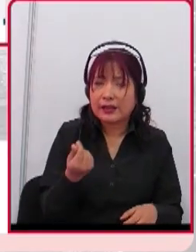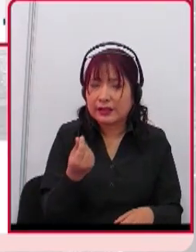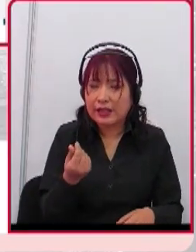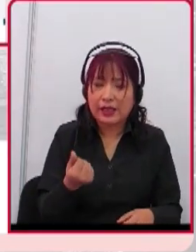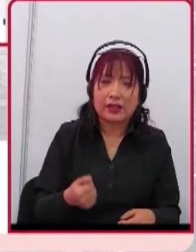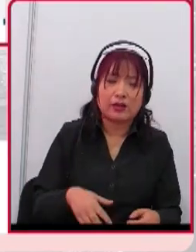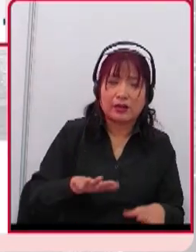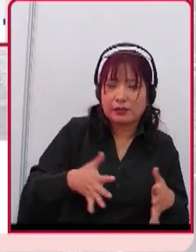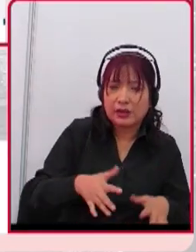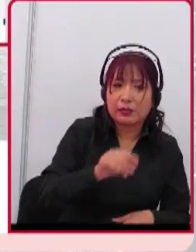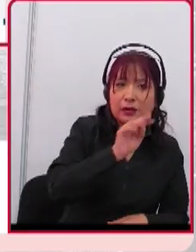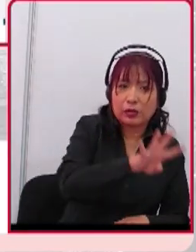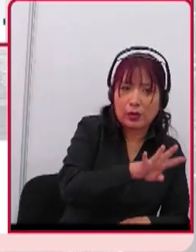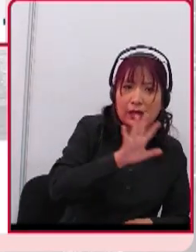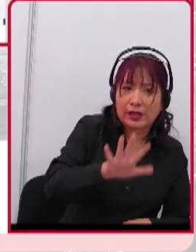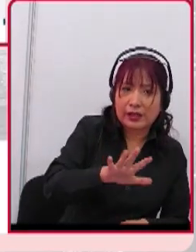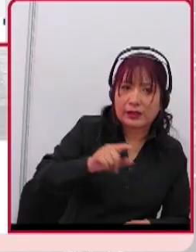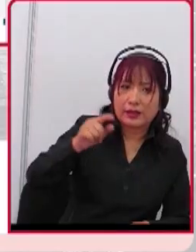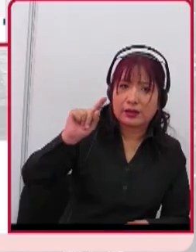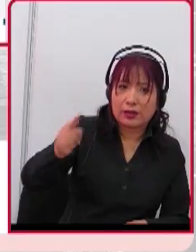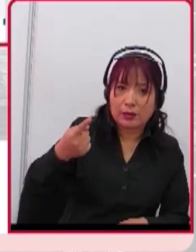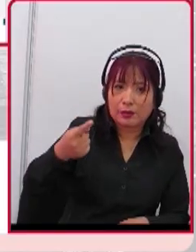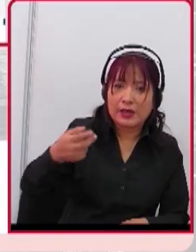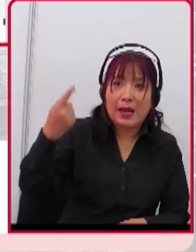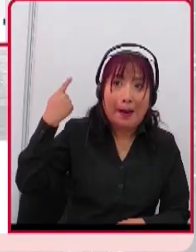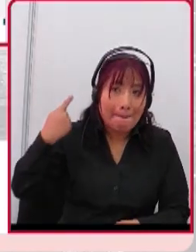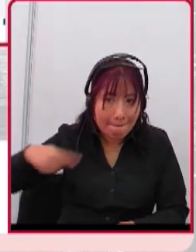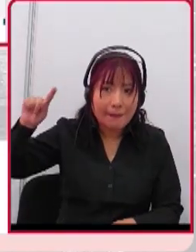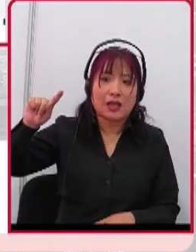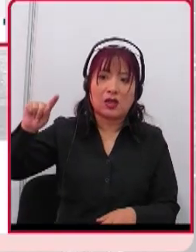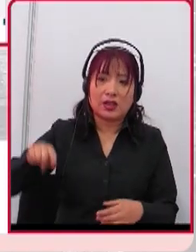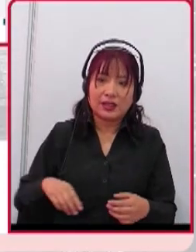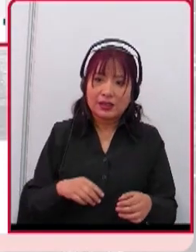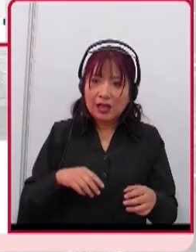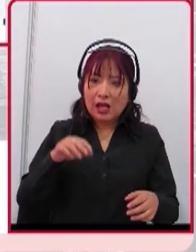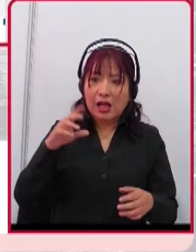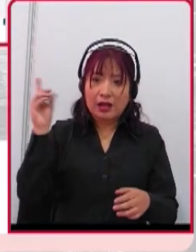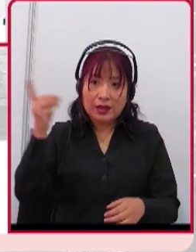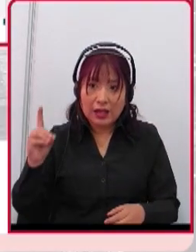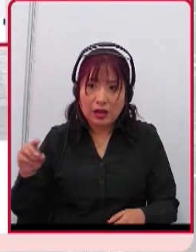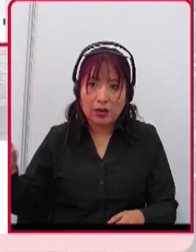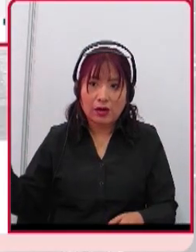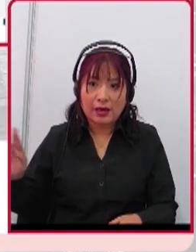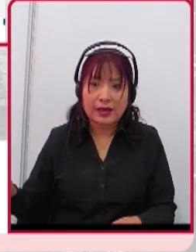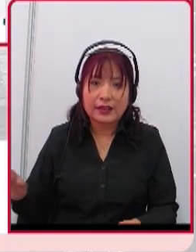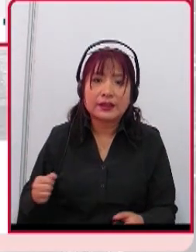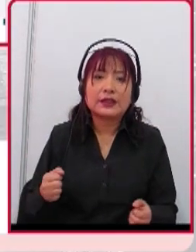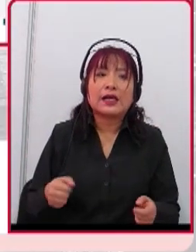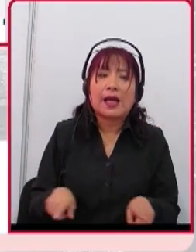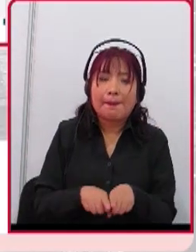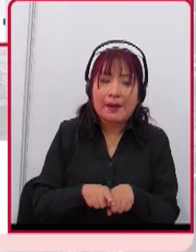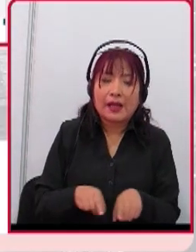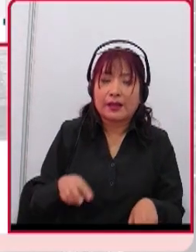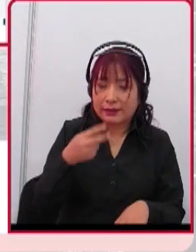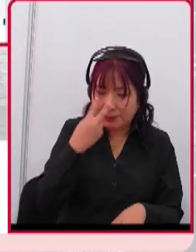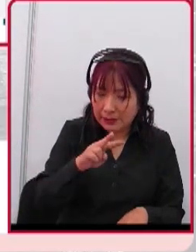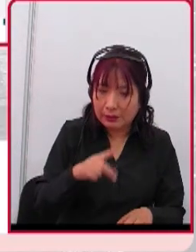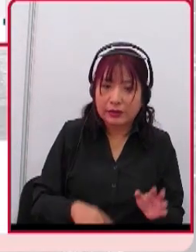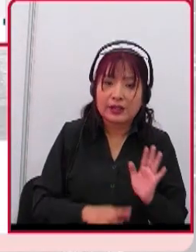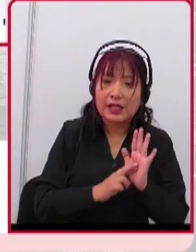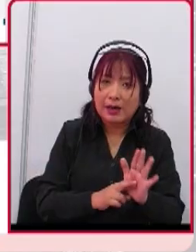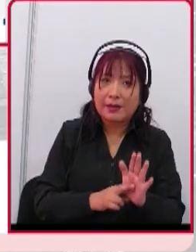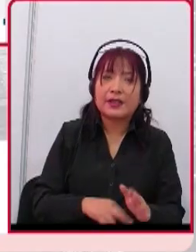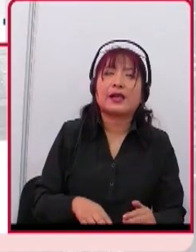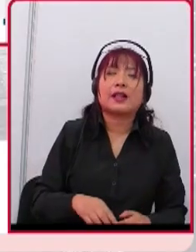de 45.000 millones de dólares. Es más, representa el 71.8% del total de inversión presente en